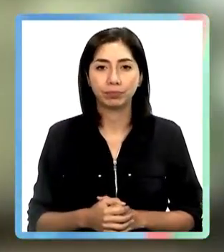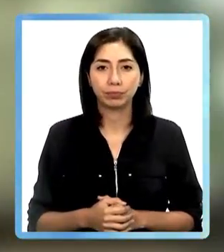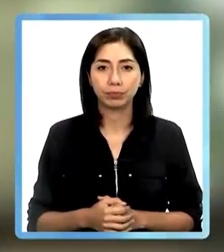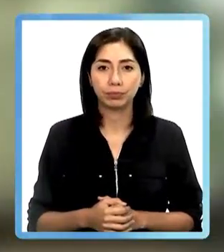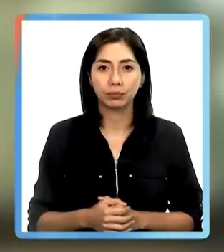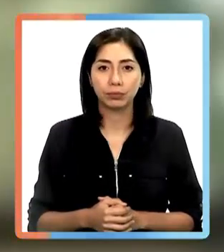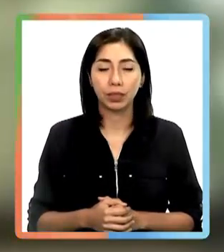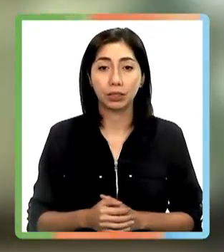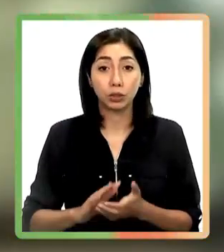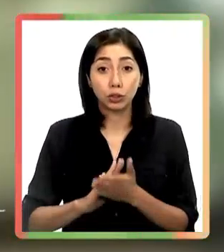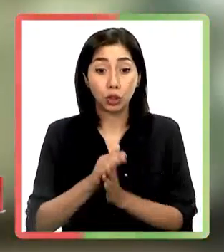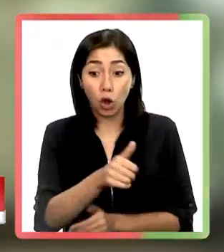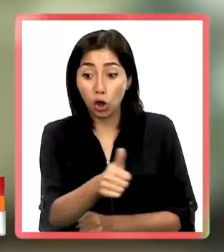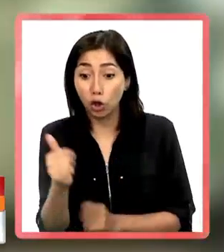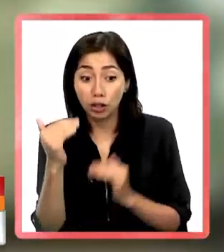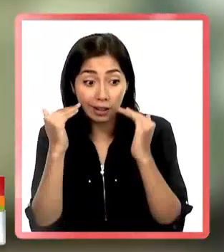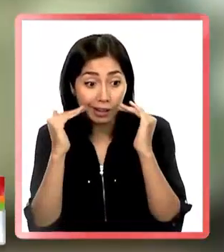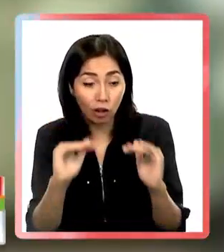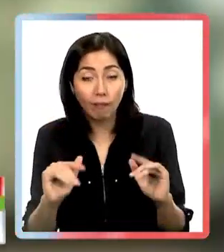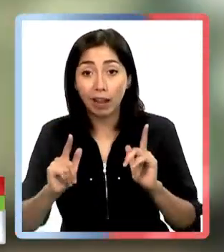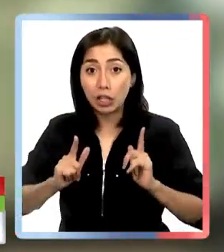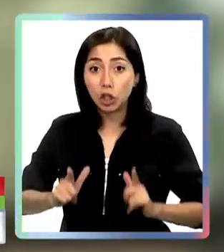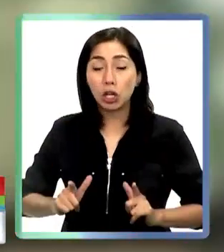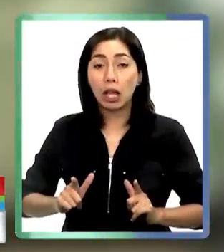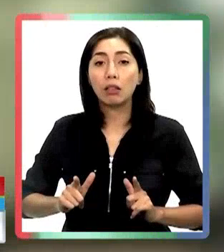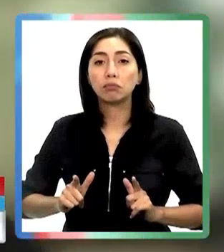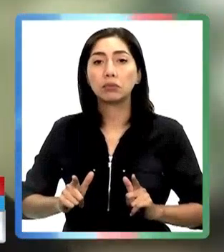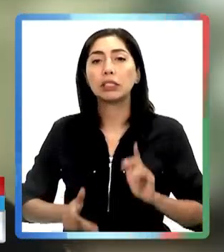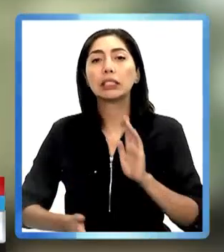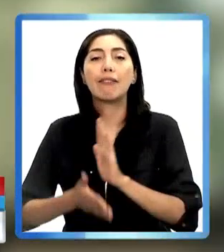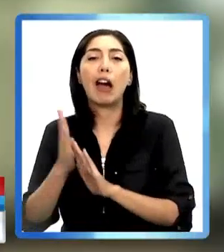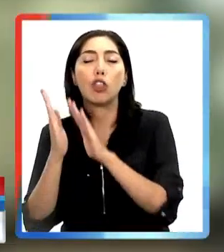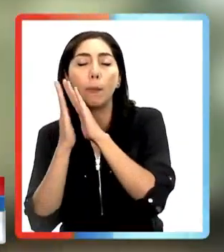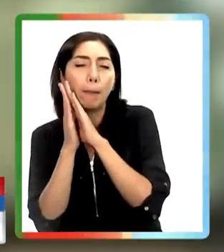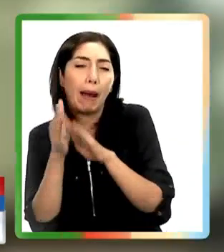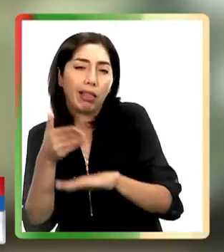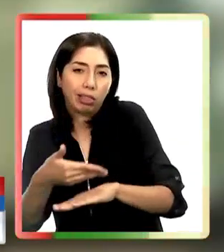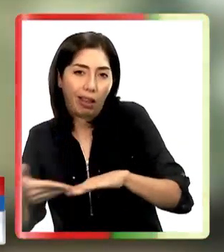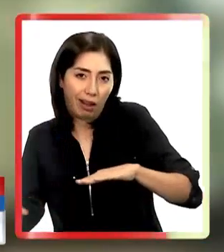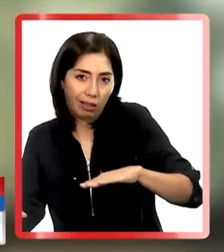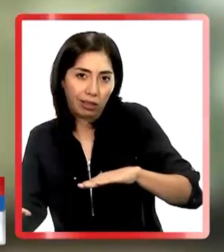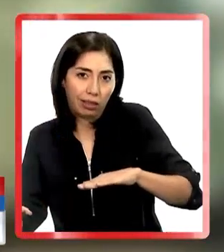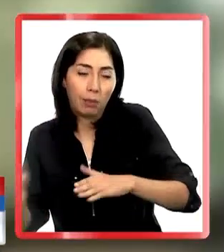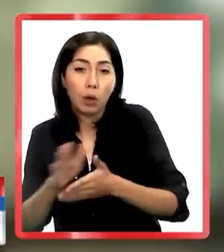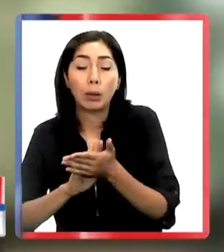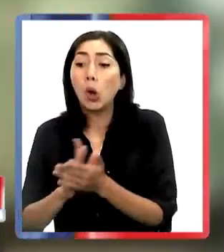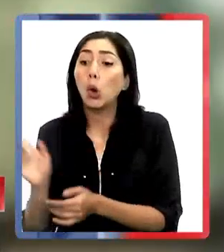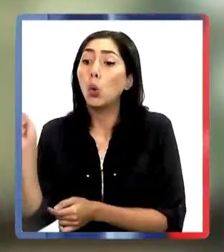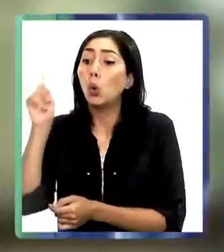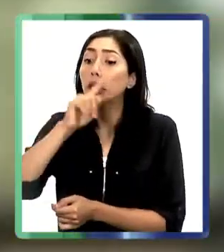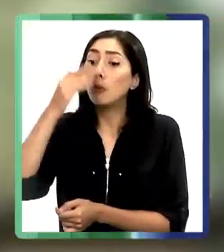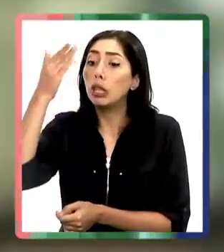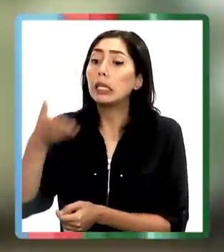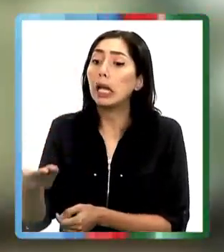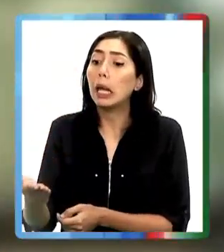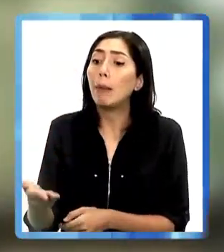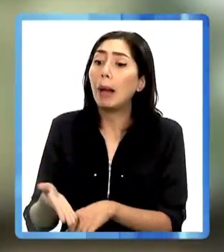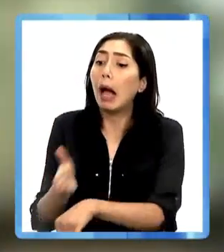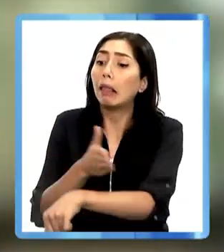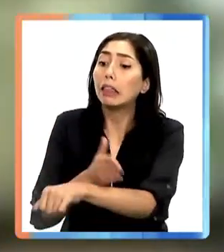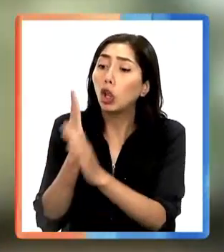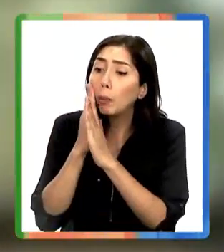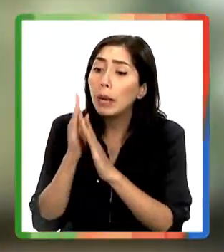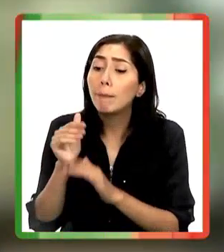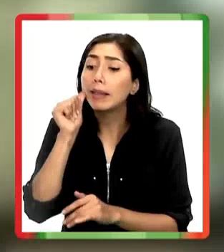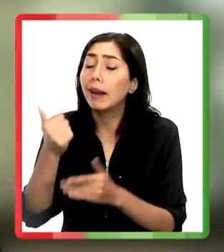Y todos nuestros niños se acuestan más tarde en vacaciones. Si uno pretende que el último día de vacaciones se acueste más temprano y el